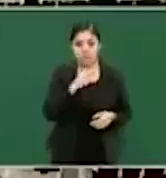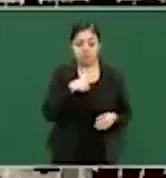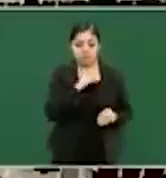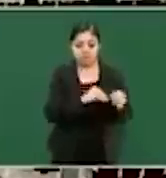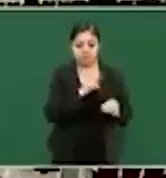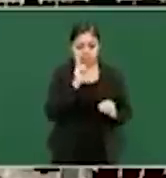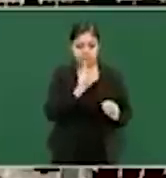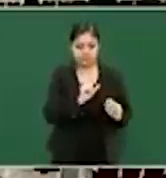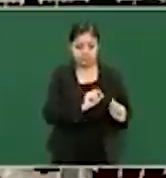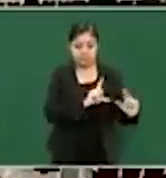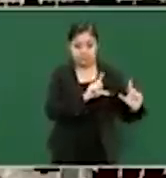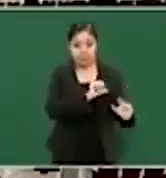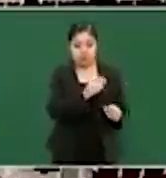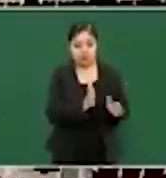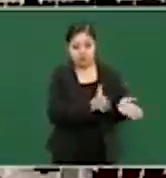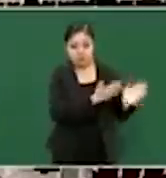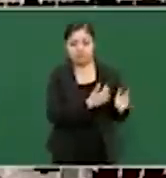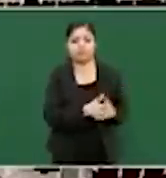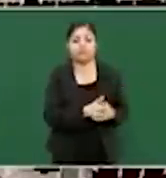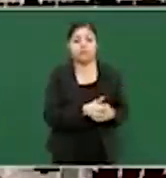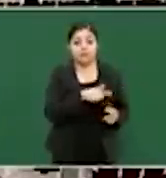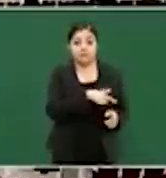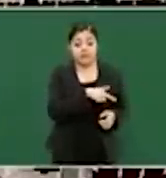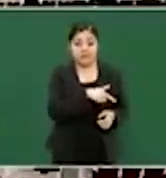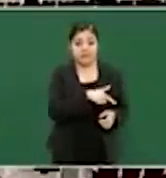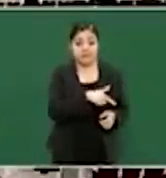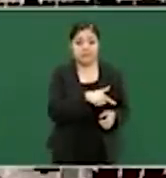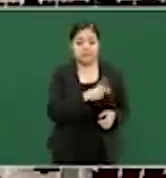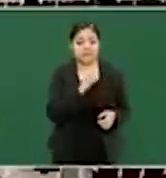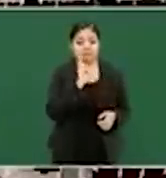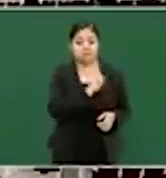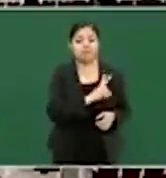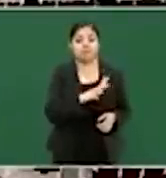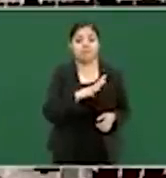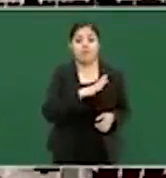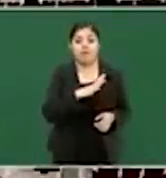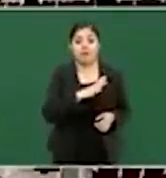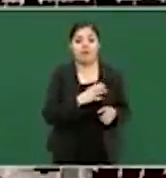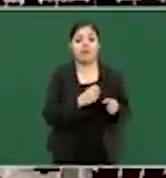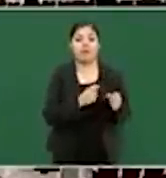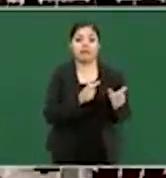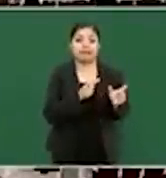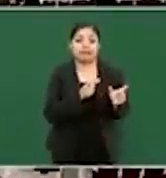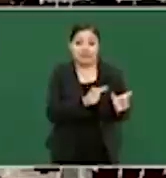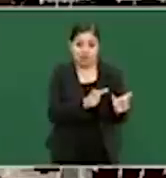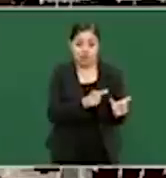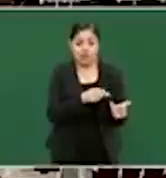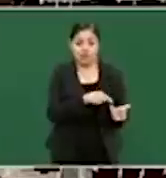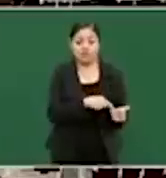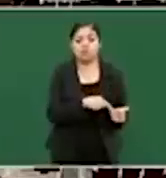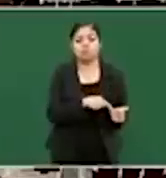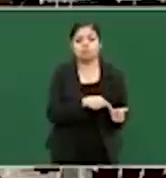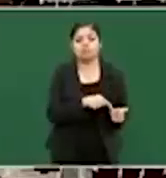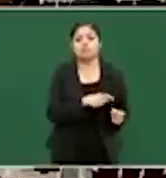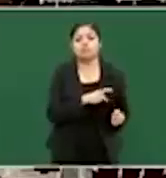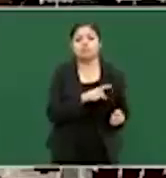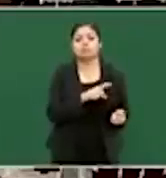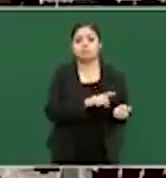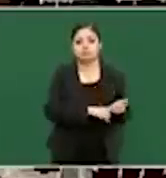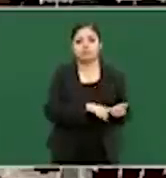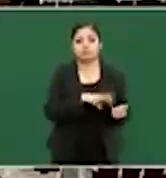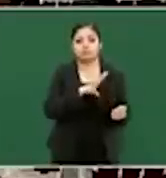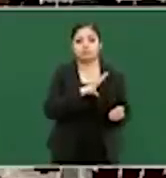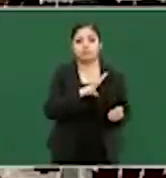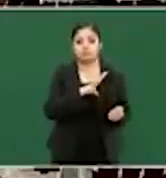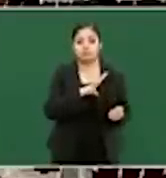siguiente, y atendiendo a la estrategia de seguridad, se